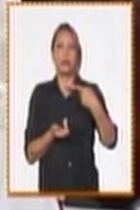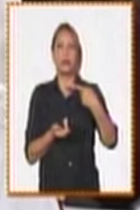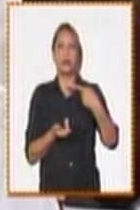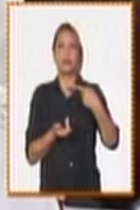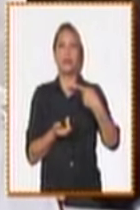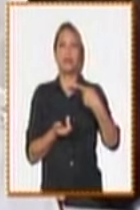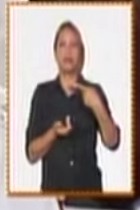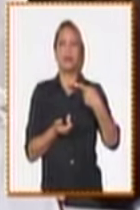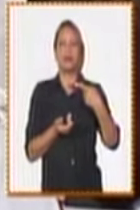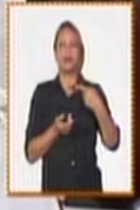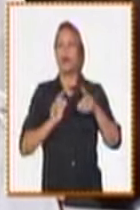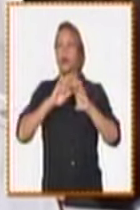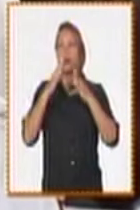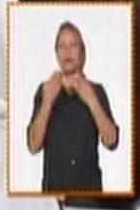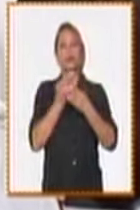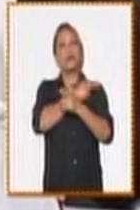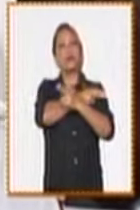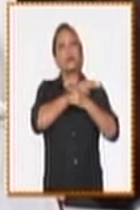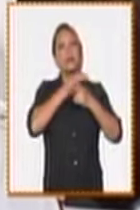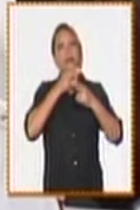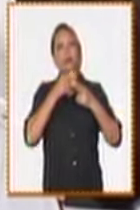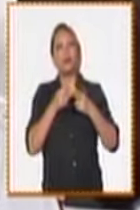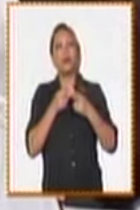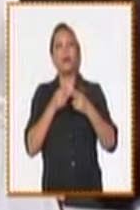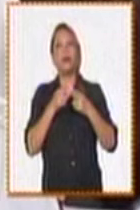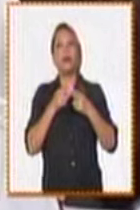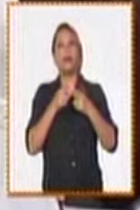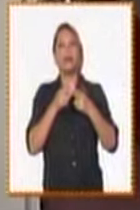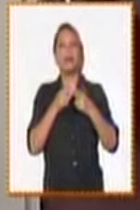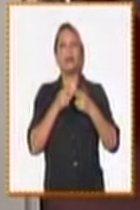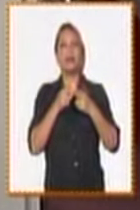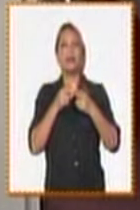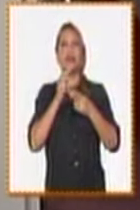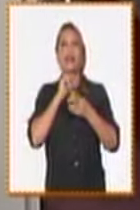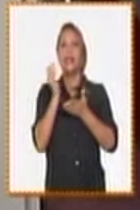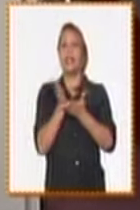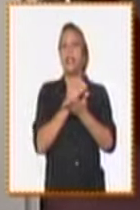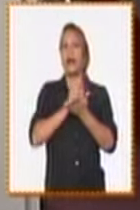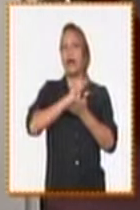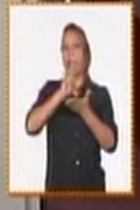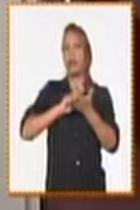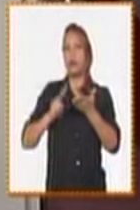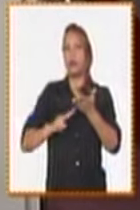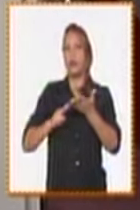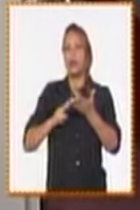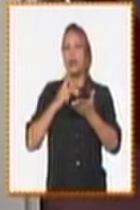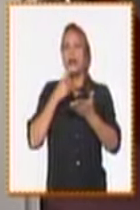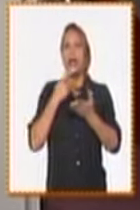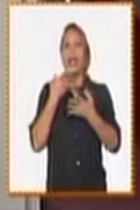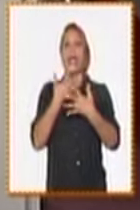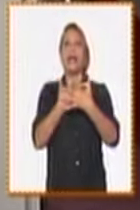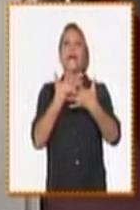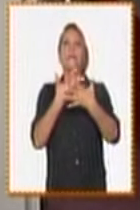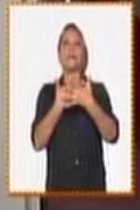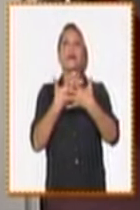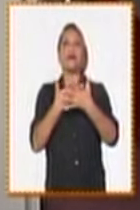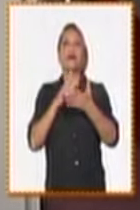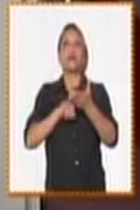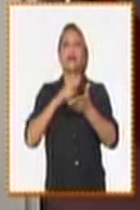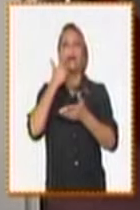los hechos que dieron lugar a la escritura de la obra de Espejo de Paciencia, nuestra primera obra literaria, que no fue escrita en